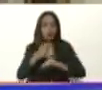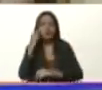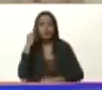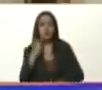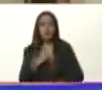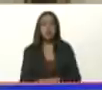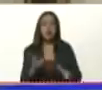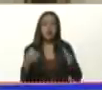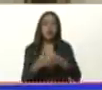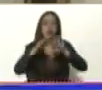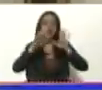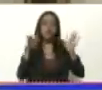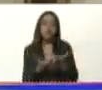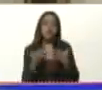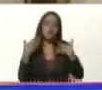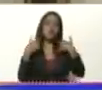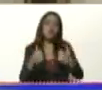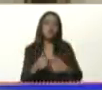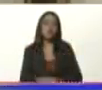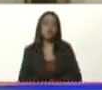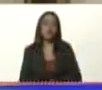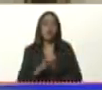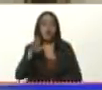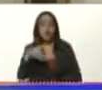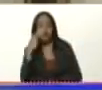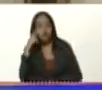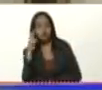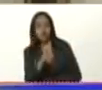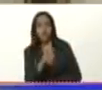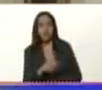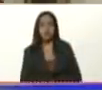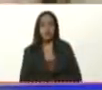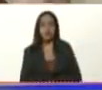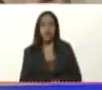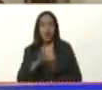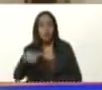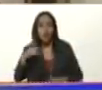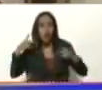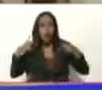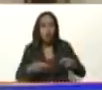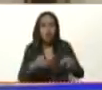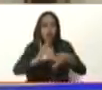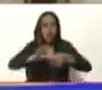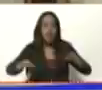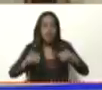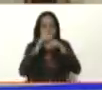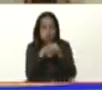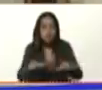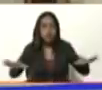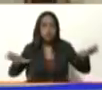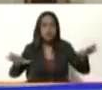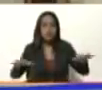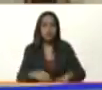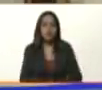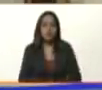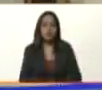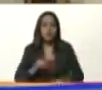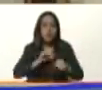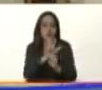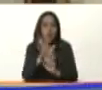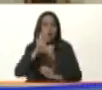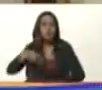la Organización Mundial de la Salud, para que ustedes vean que vamos a cortar la cadena de expansión de este virus y vamos a